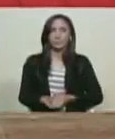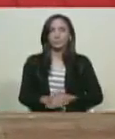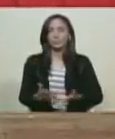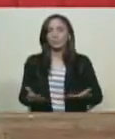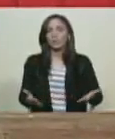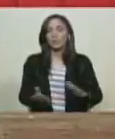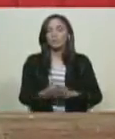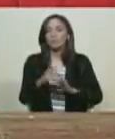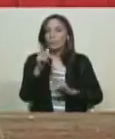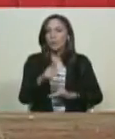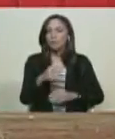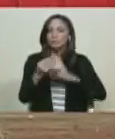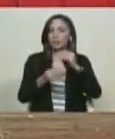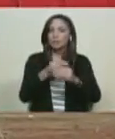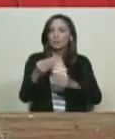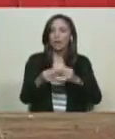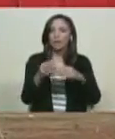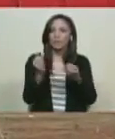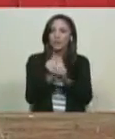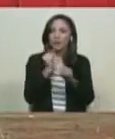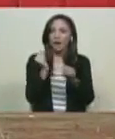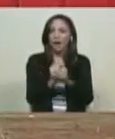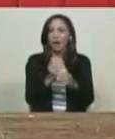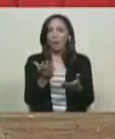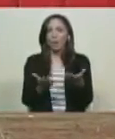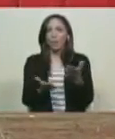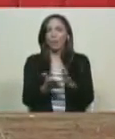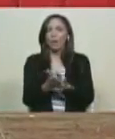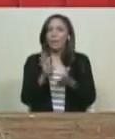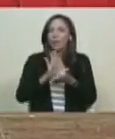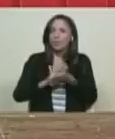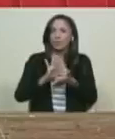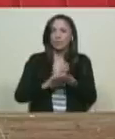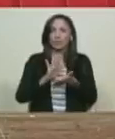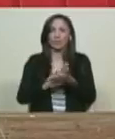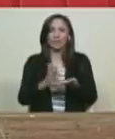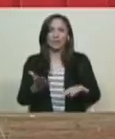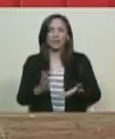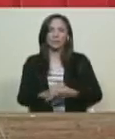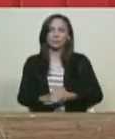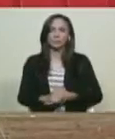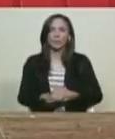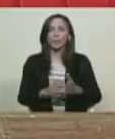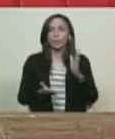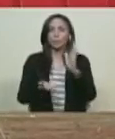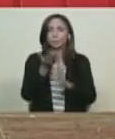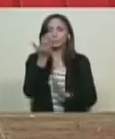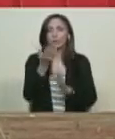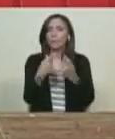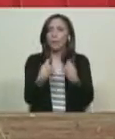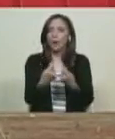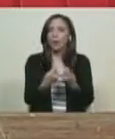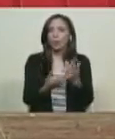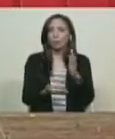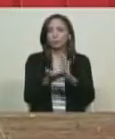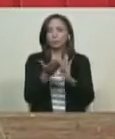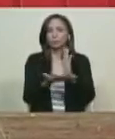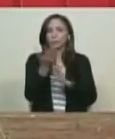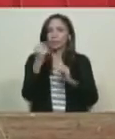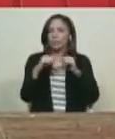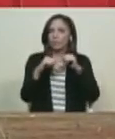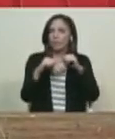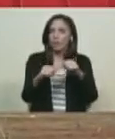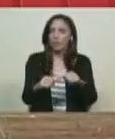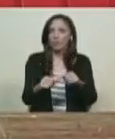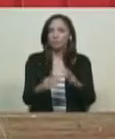por la creación de empleo permanente, por la estabilidad en el empleo, por el aumento salarial permanente,